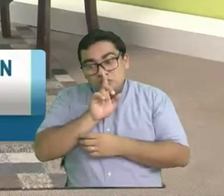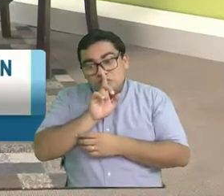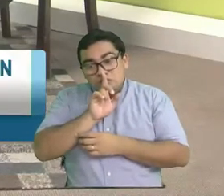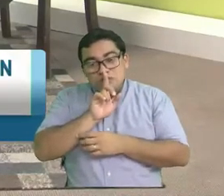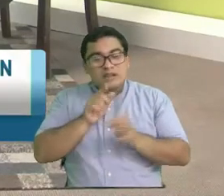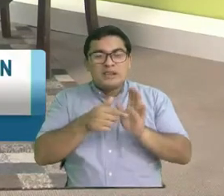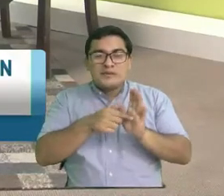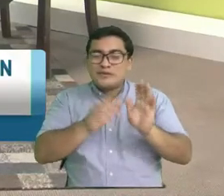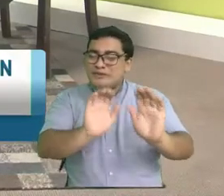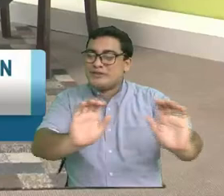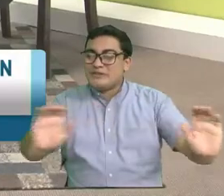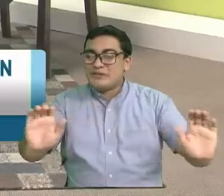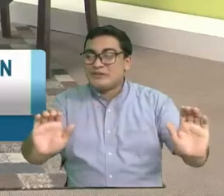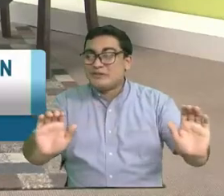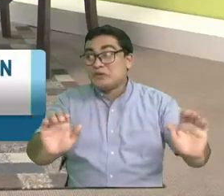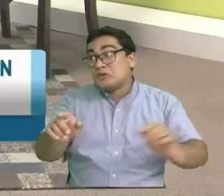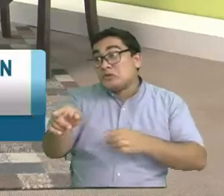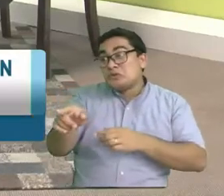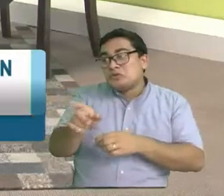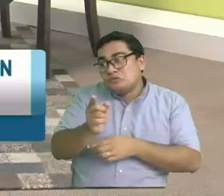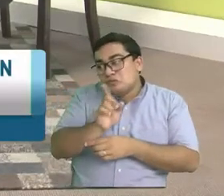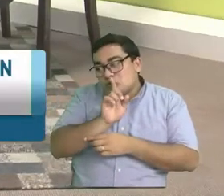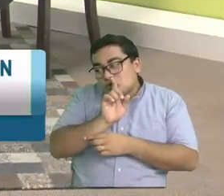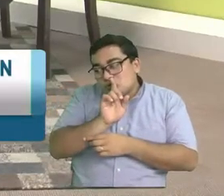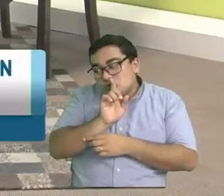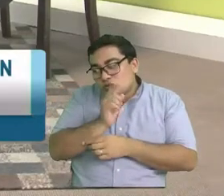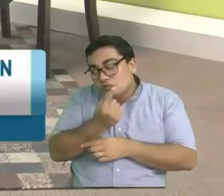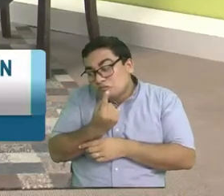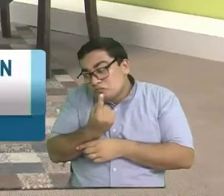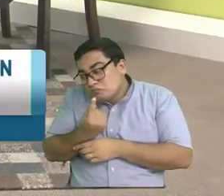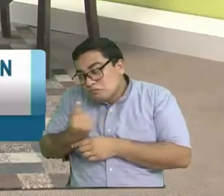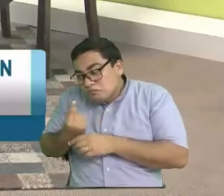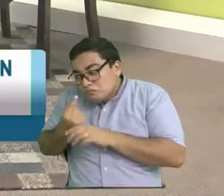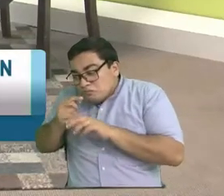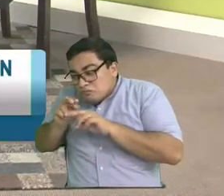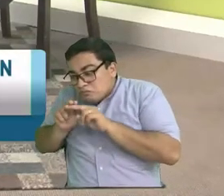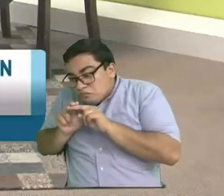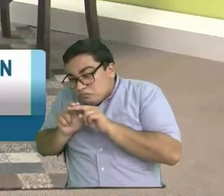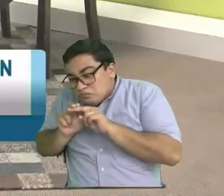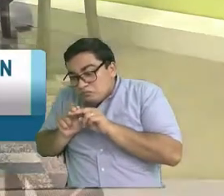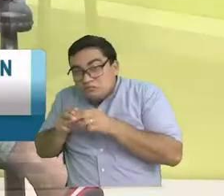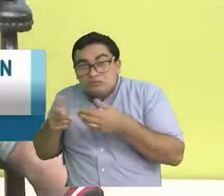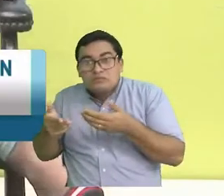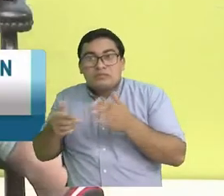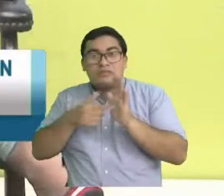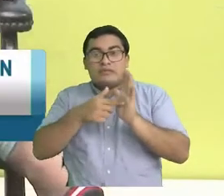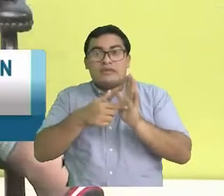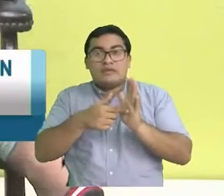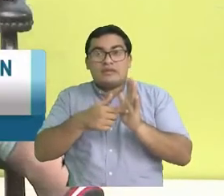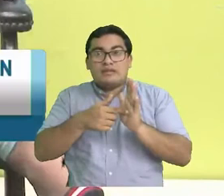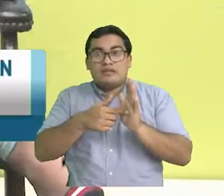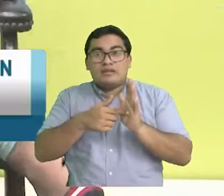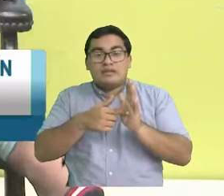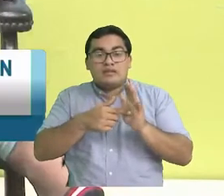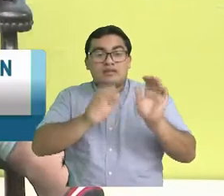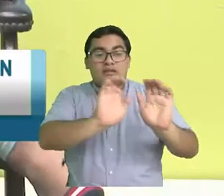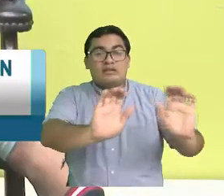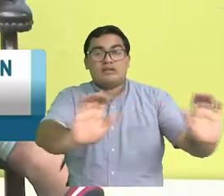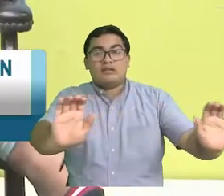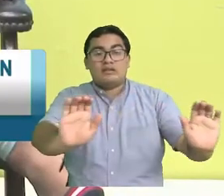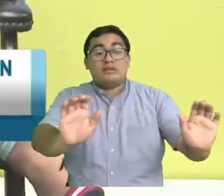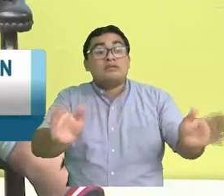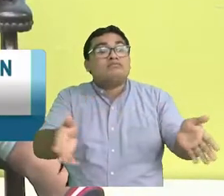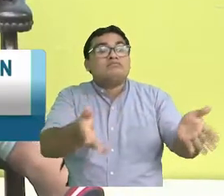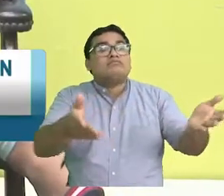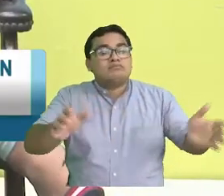edad, ellos tienden a aislarse, ¿ya? Tienden a aislarse. Si usted los coloca con un grupo de niños de su edad o solos a realizar